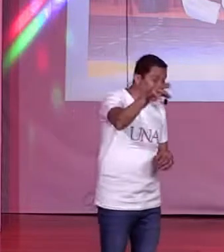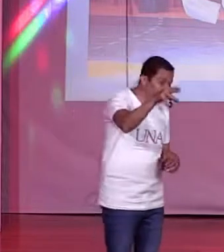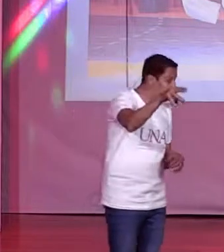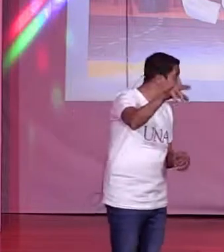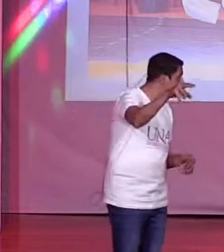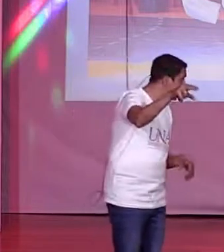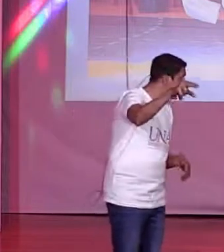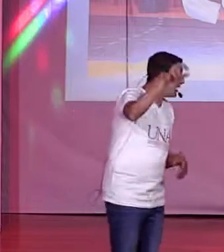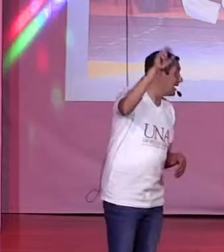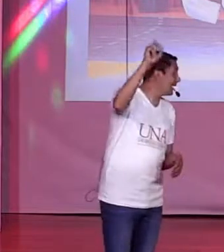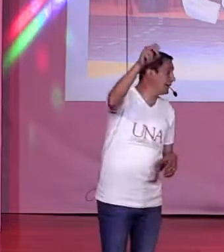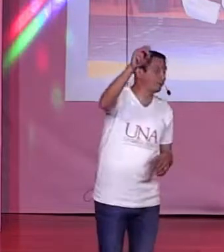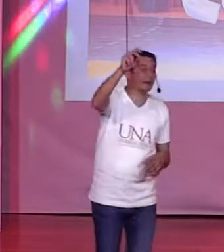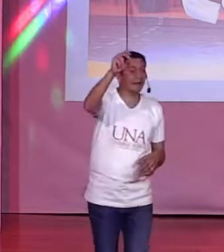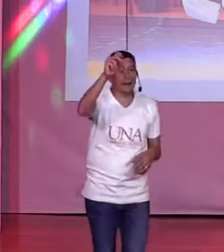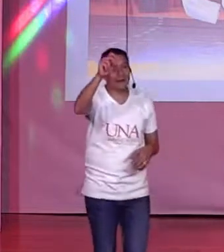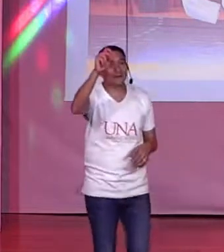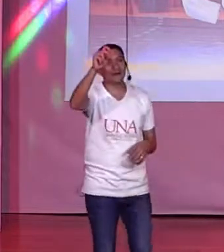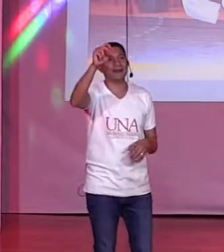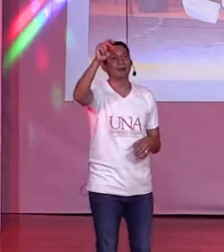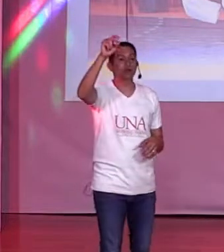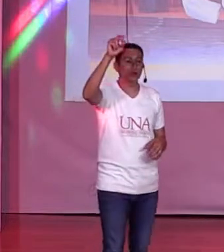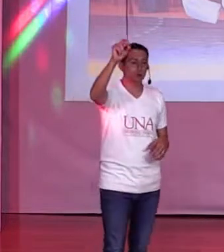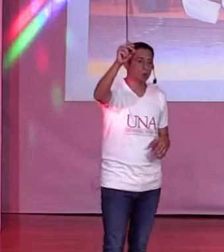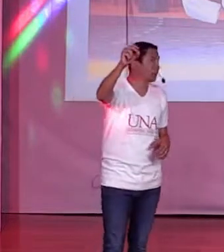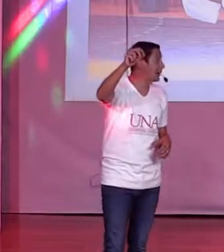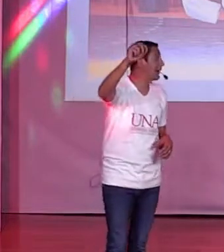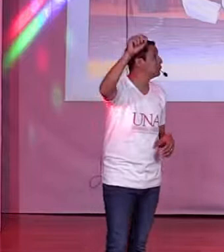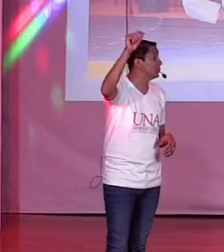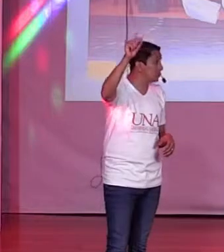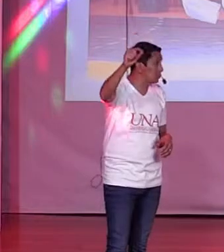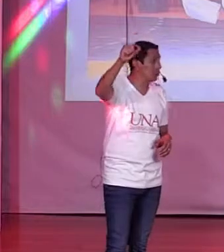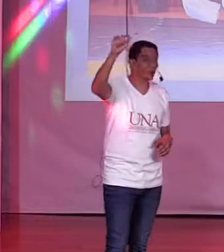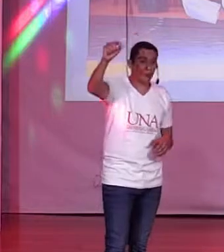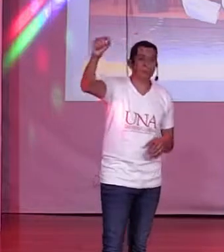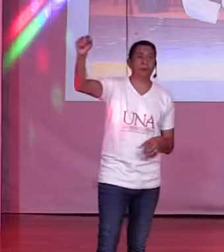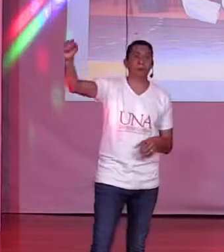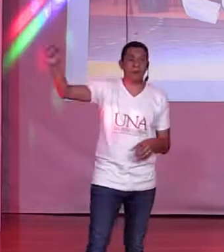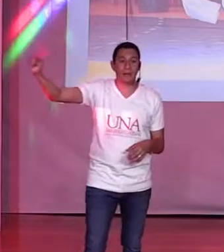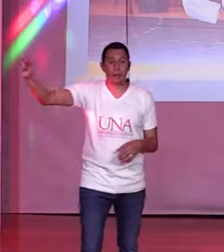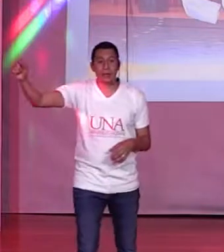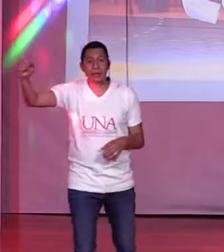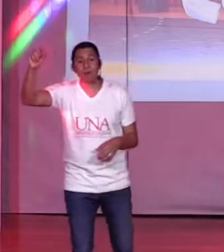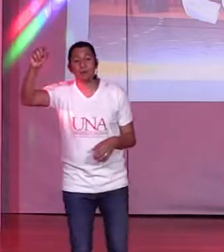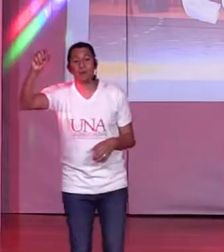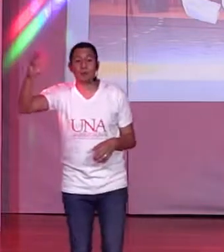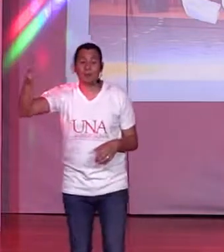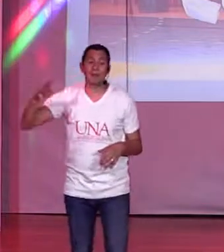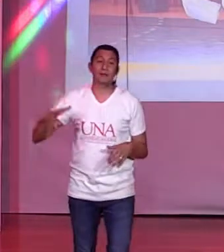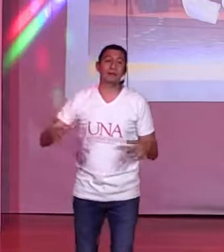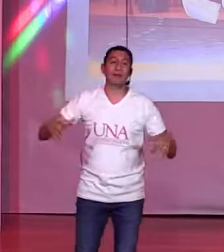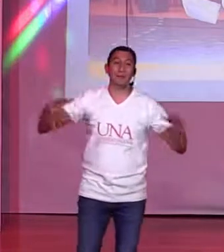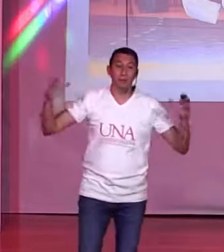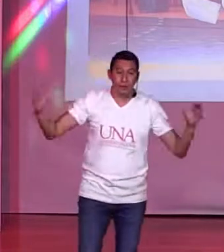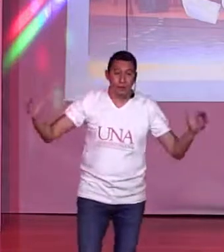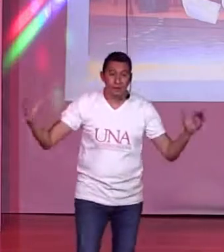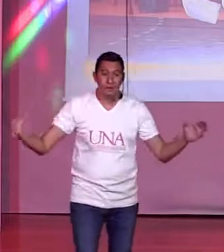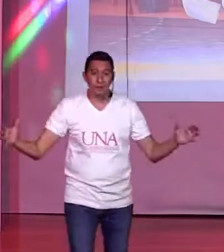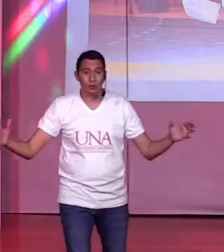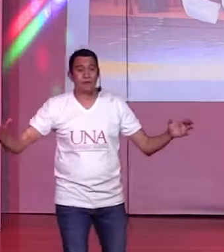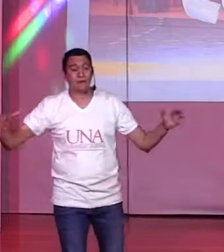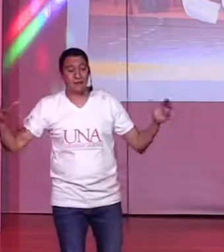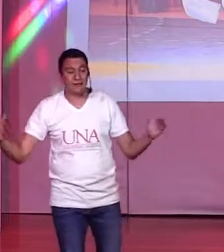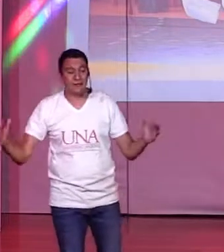darle like, ¿verdad? Sí. A la página de YouTube del auditorio por Clodomiro supuesto, Picado. Sí. Eso es muy importante porque hay